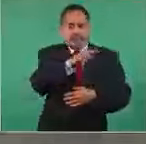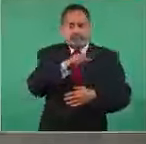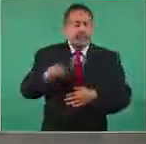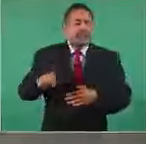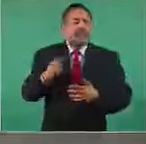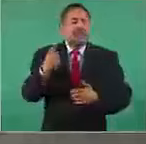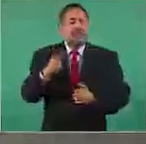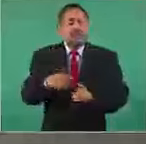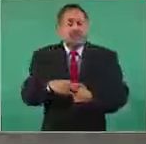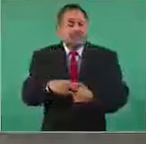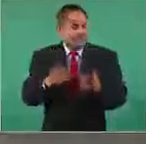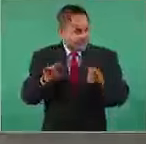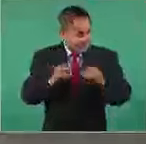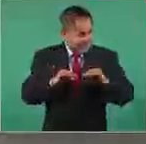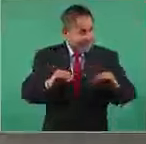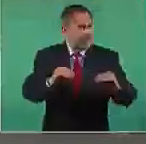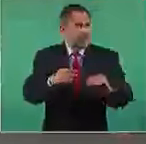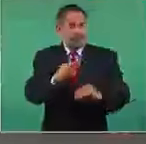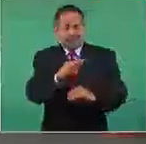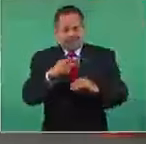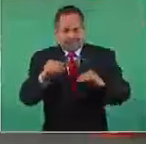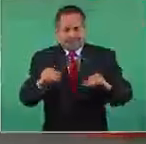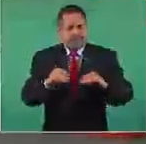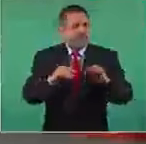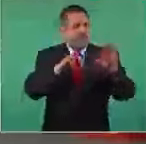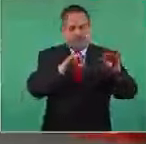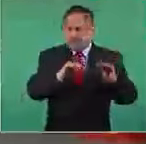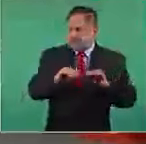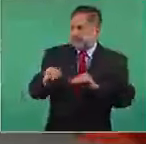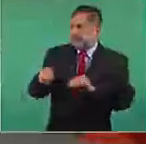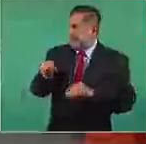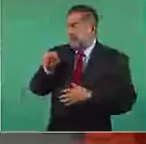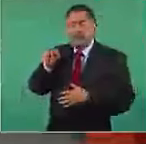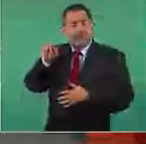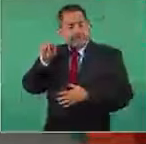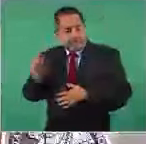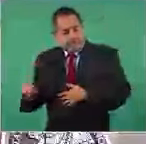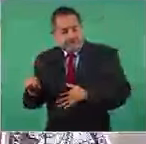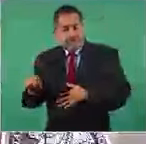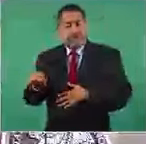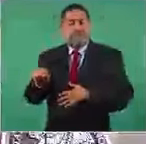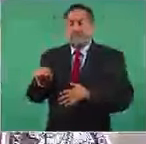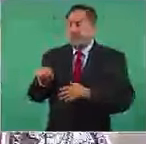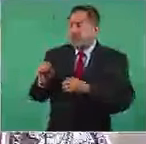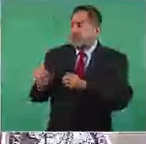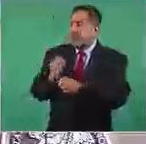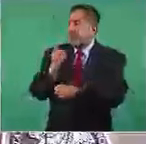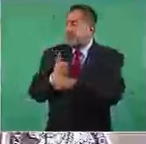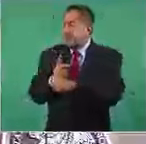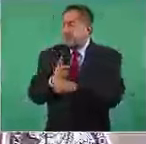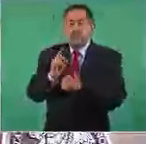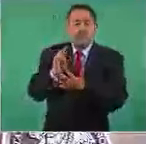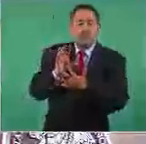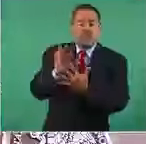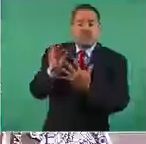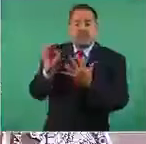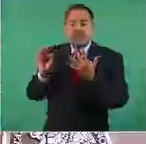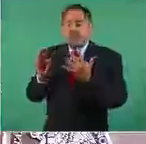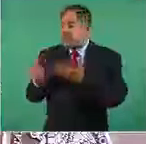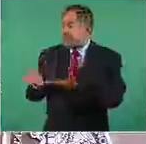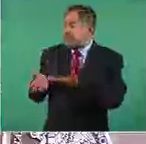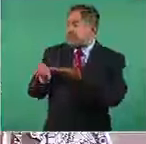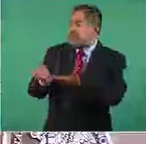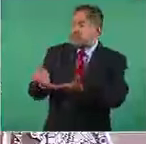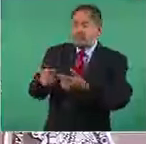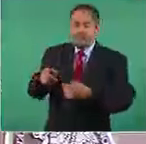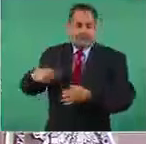para que se actúe y se les dé opciones a los que